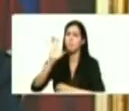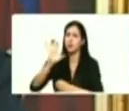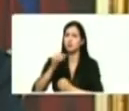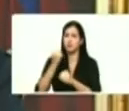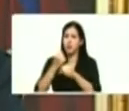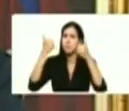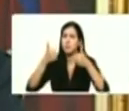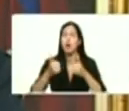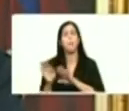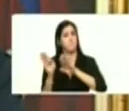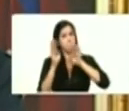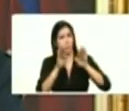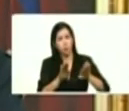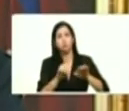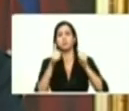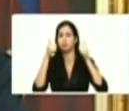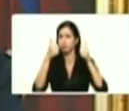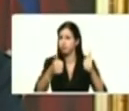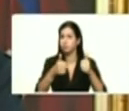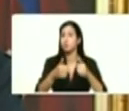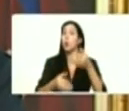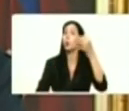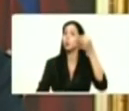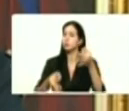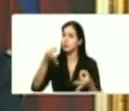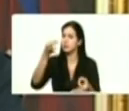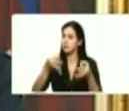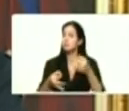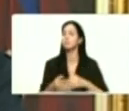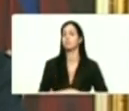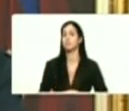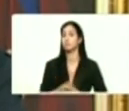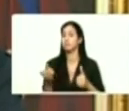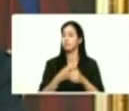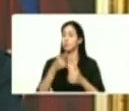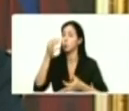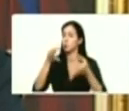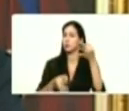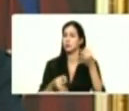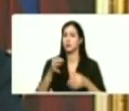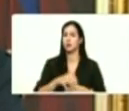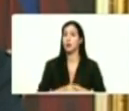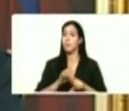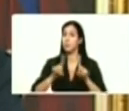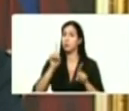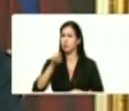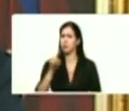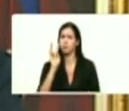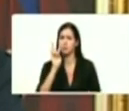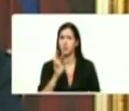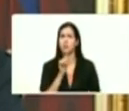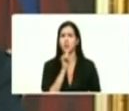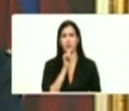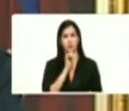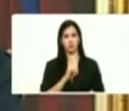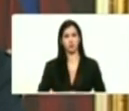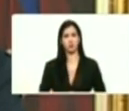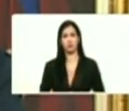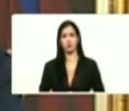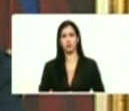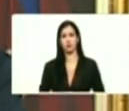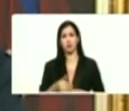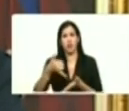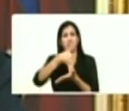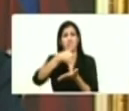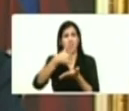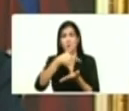apoyo y todo nuestro apoyo con justicia con justicia pero también hay que decir que está vulnerado el sistema